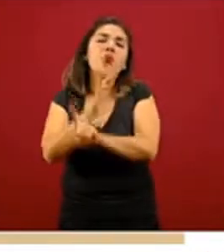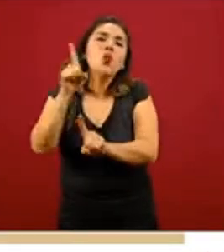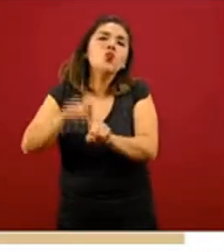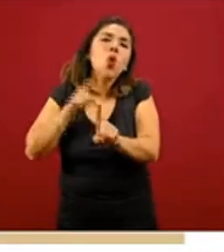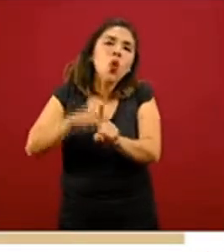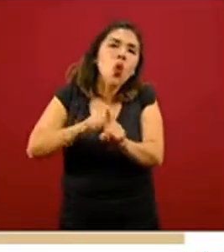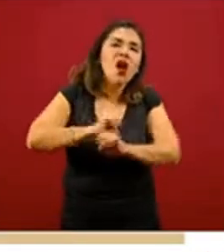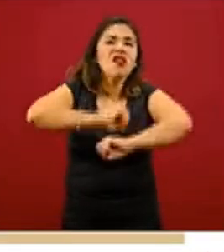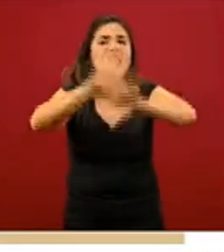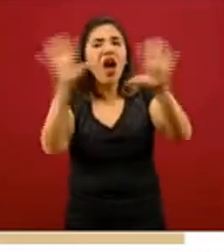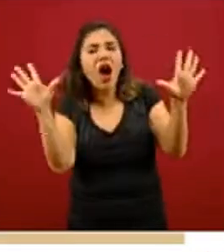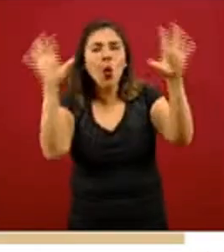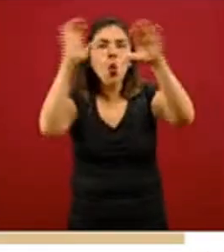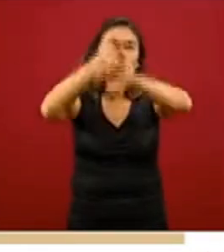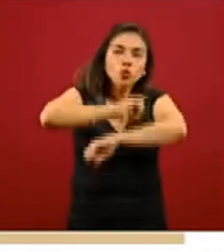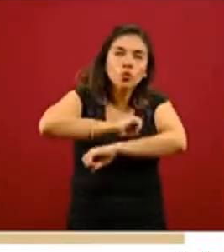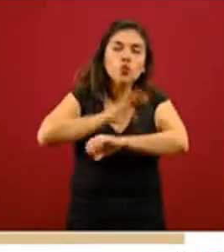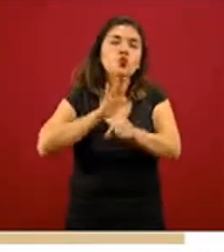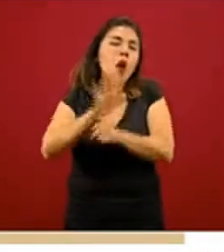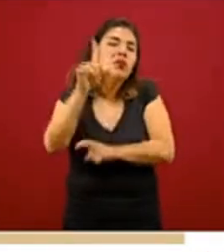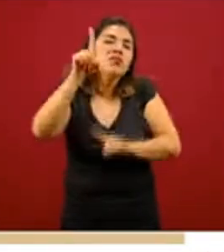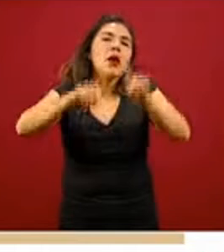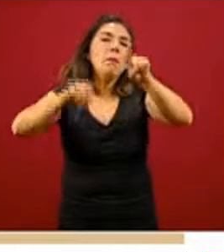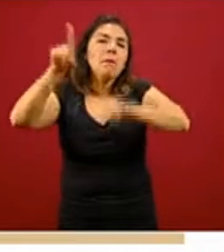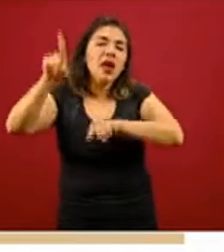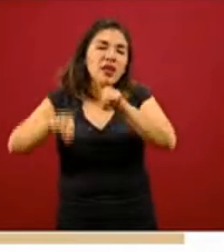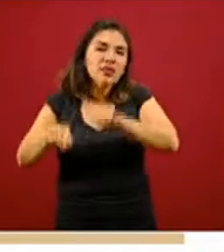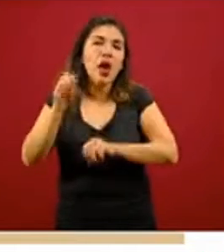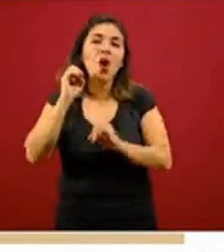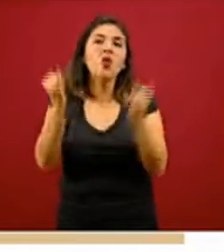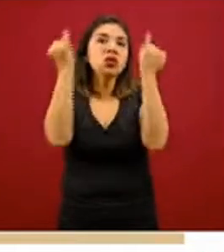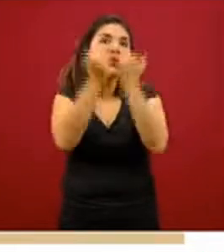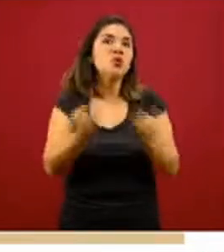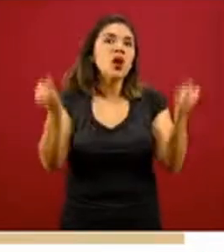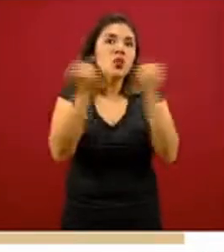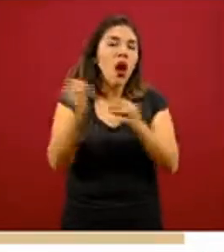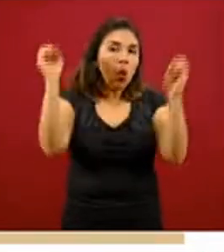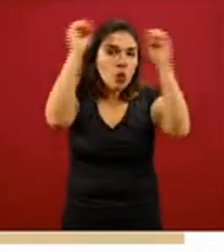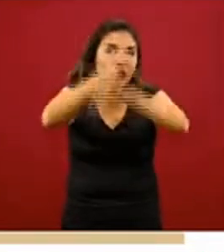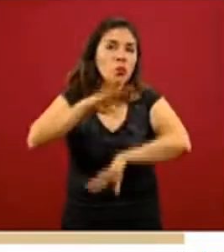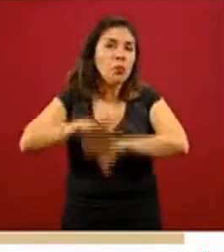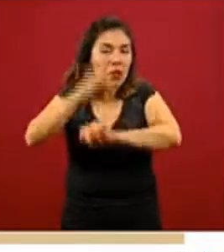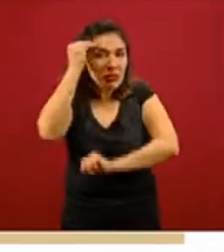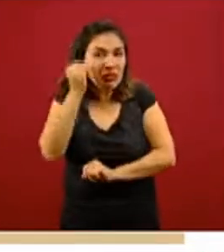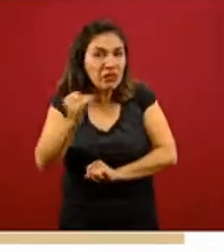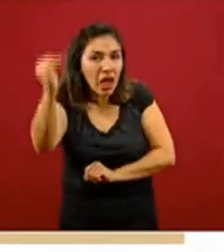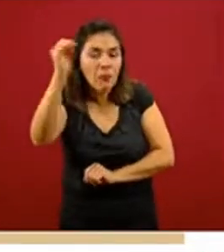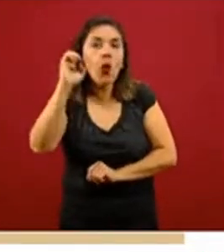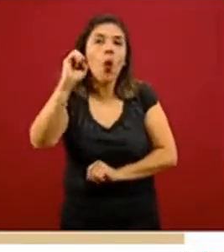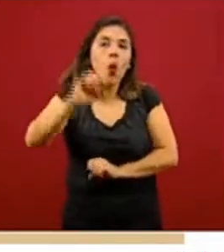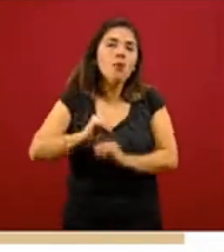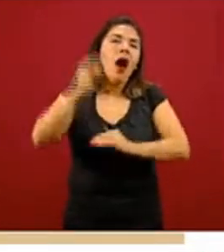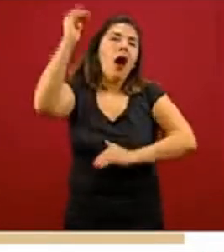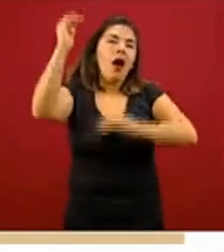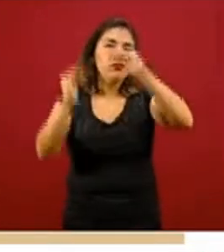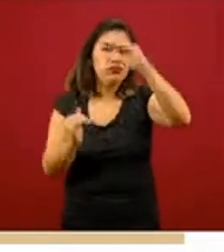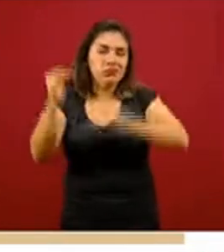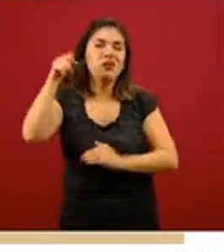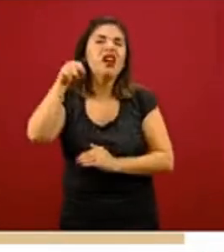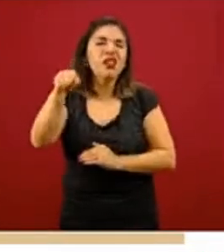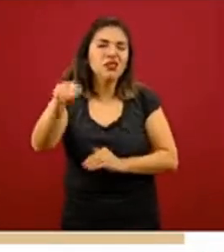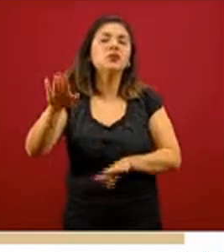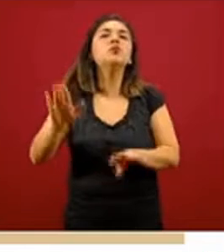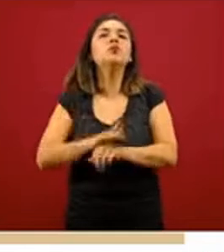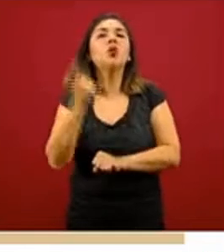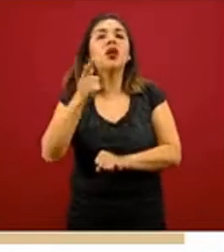color más claro a un color más oscuro, mantenerse en el color oscuro por más tiempo, bajar o subir, y esto tiene que ver porque